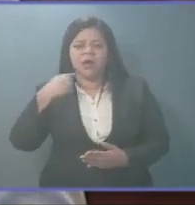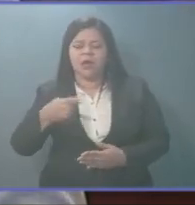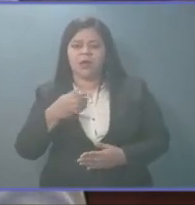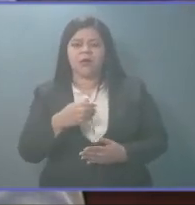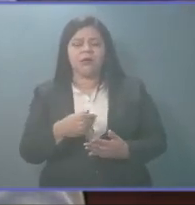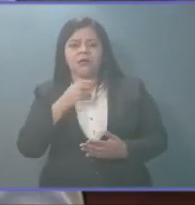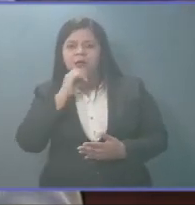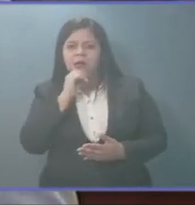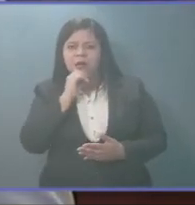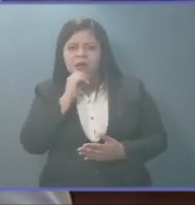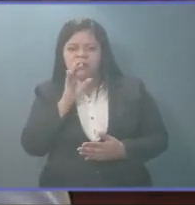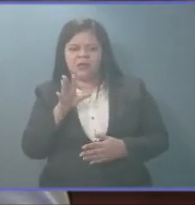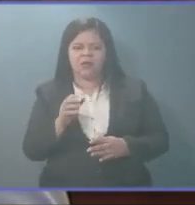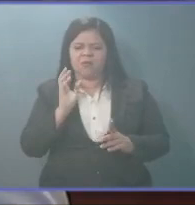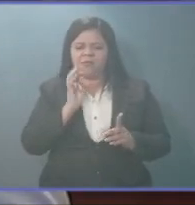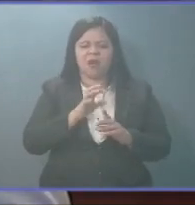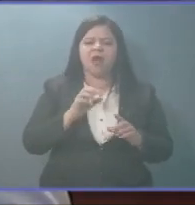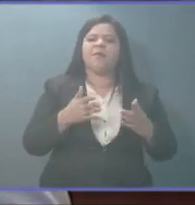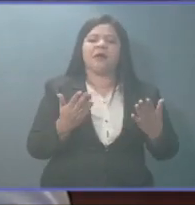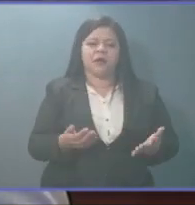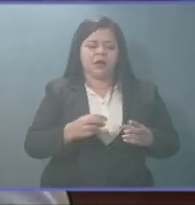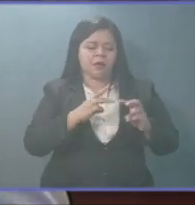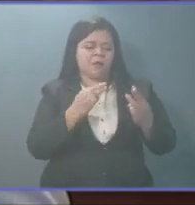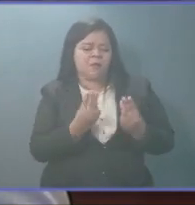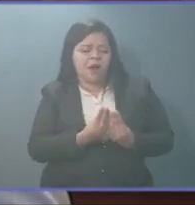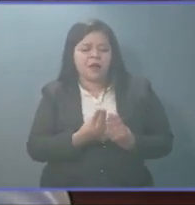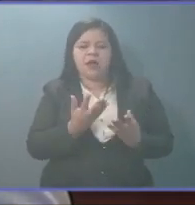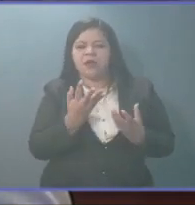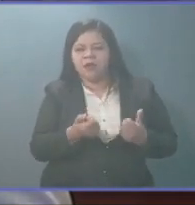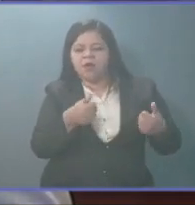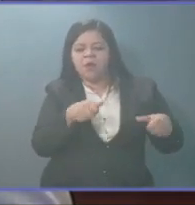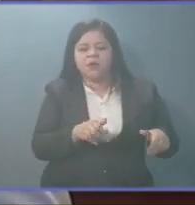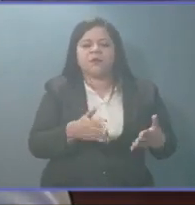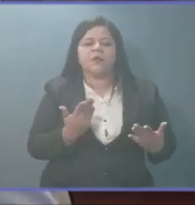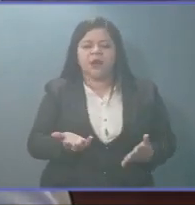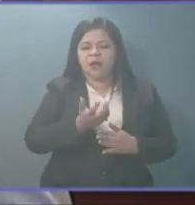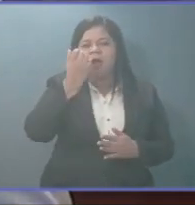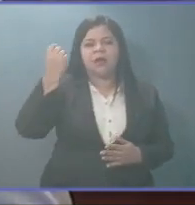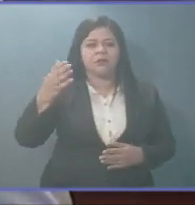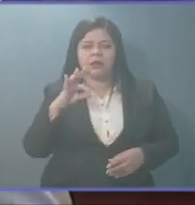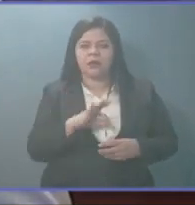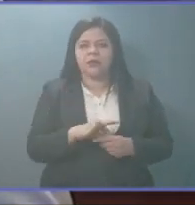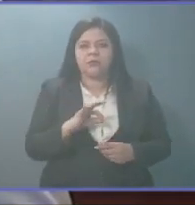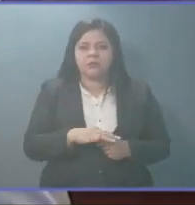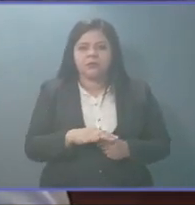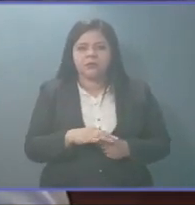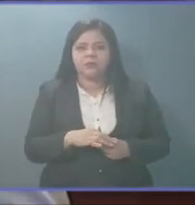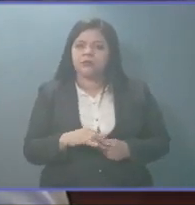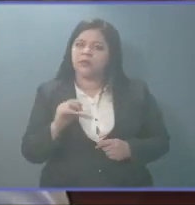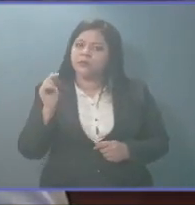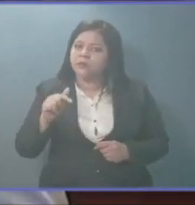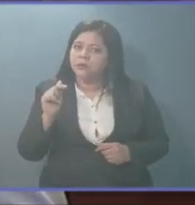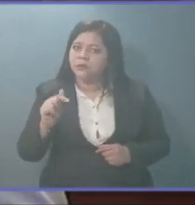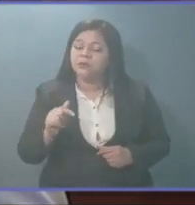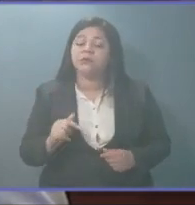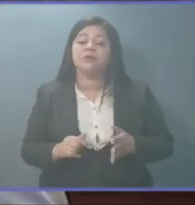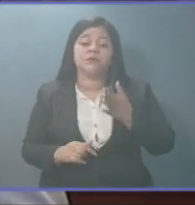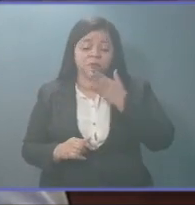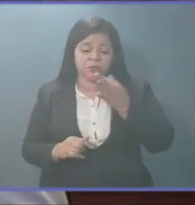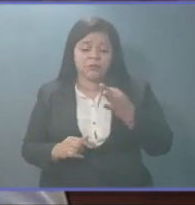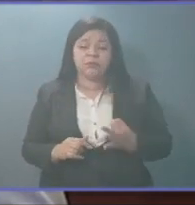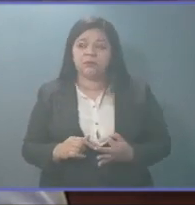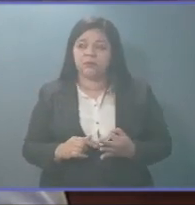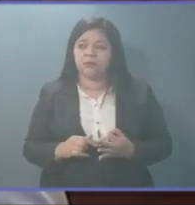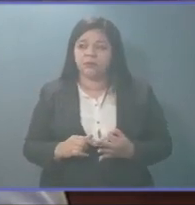con estructuras criminales con el fin de ganar elecciones, al precio que fuera. ¿Con esto realmente duermen